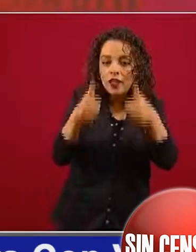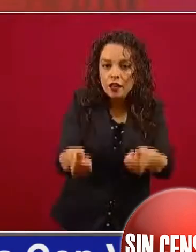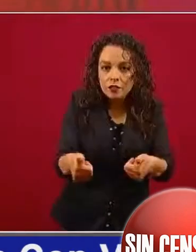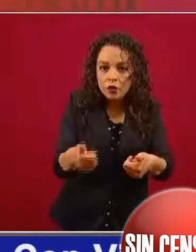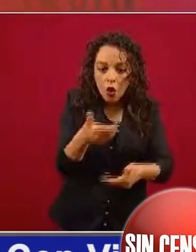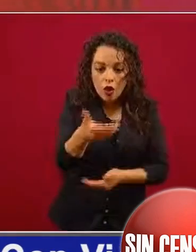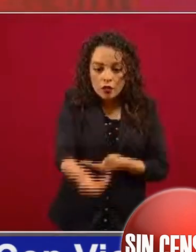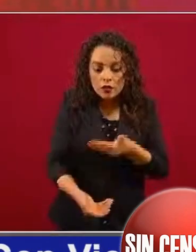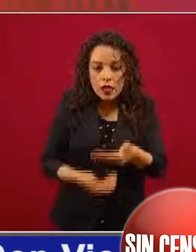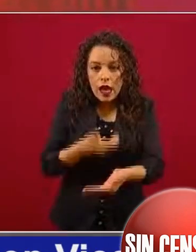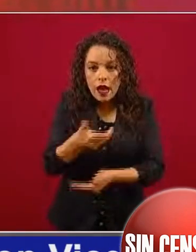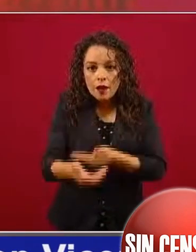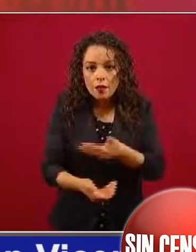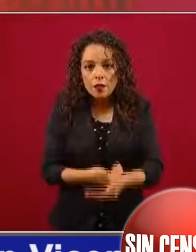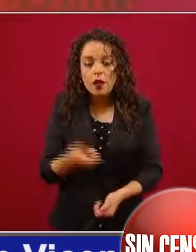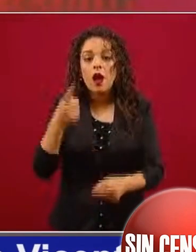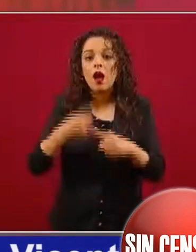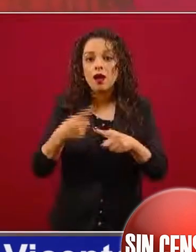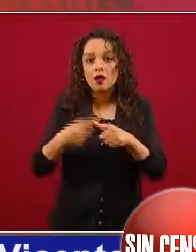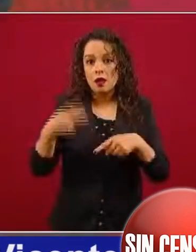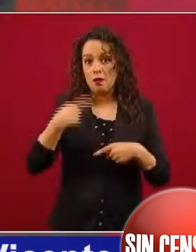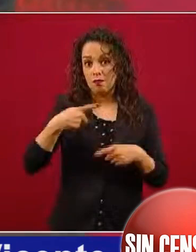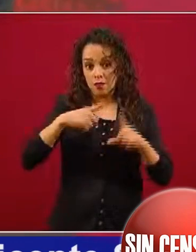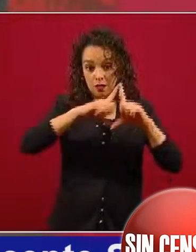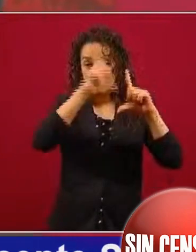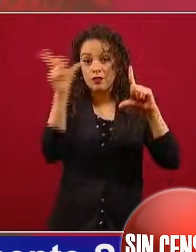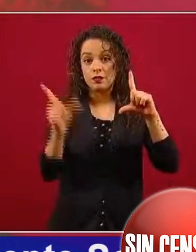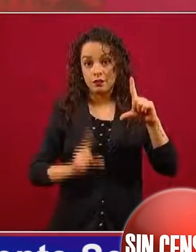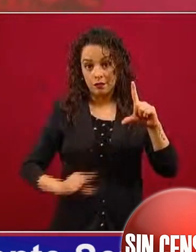es quitar la función.